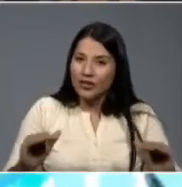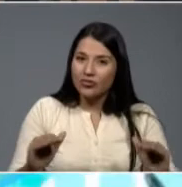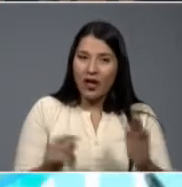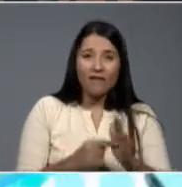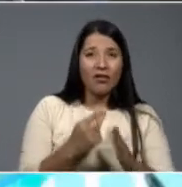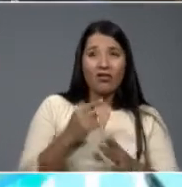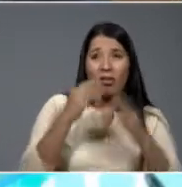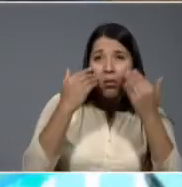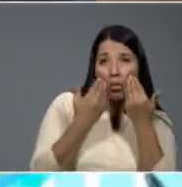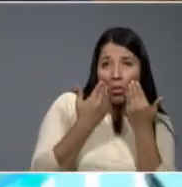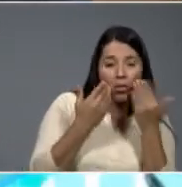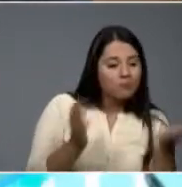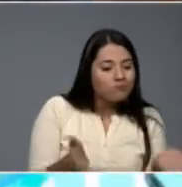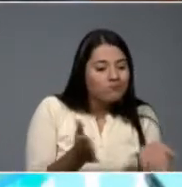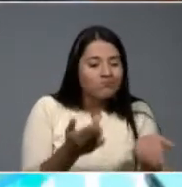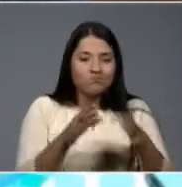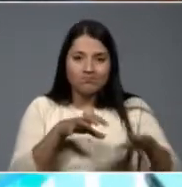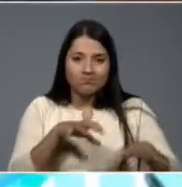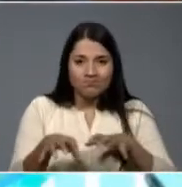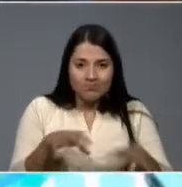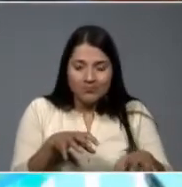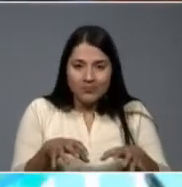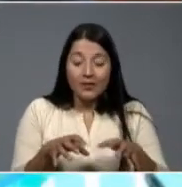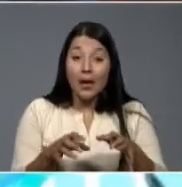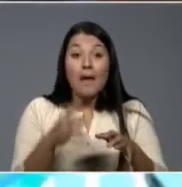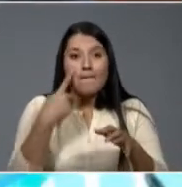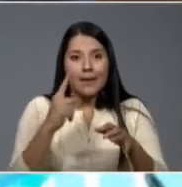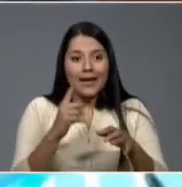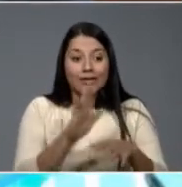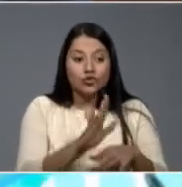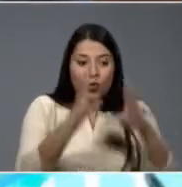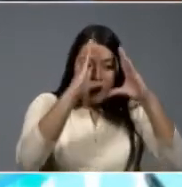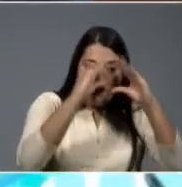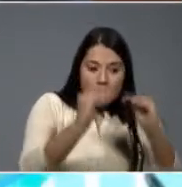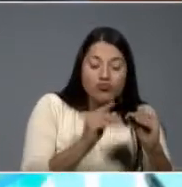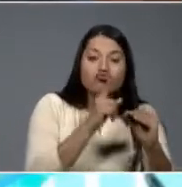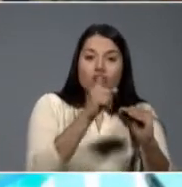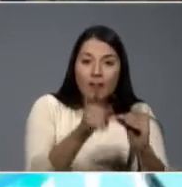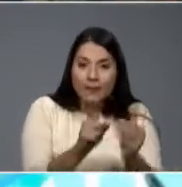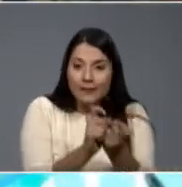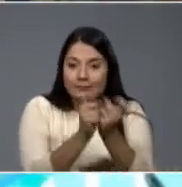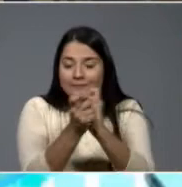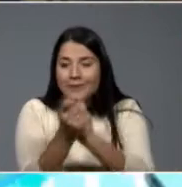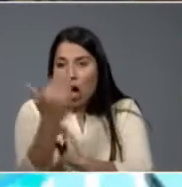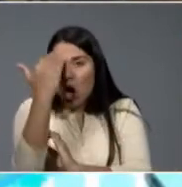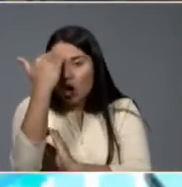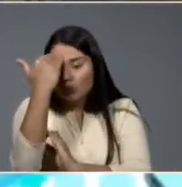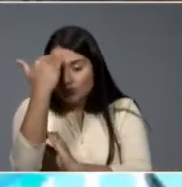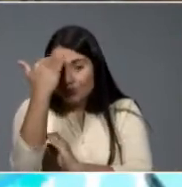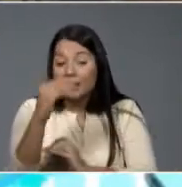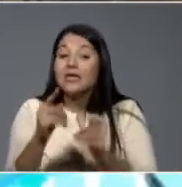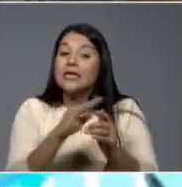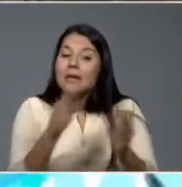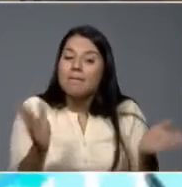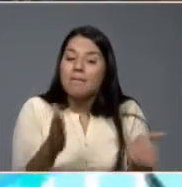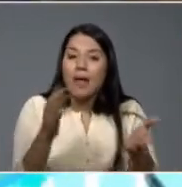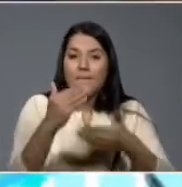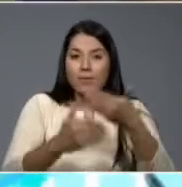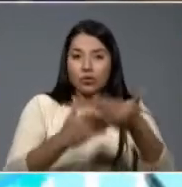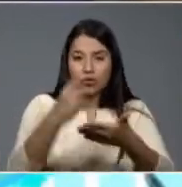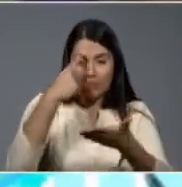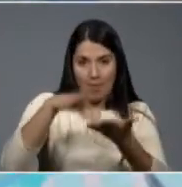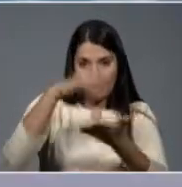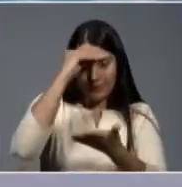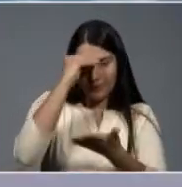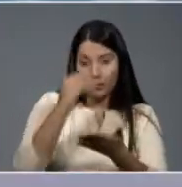Entonces, fomentar ese tipo de destrezas para convertir la información en conocimiento a largo plazo y generar una motivación en los procesos de aprendizaje.